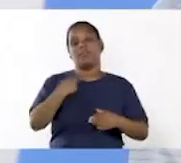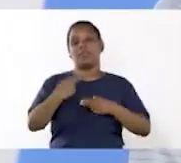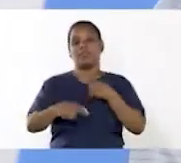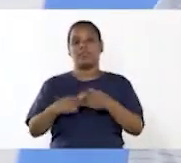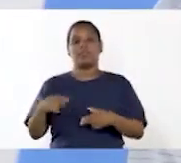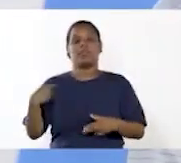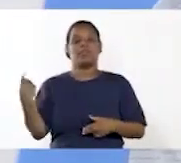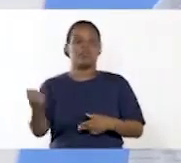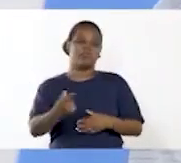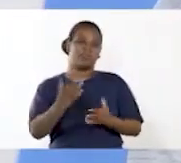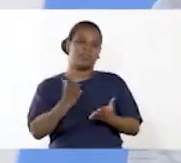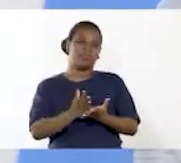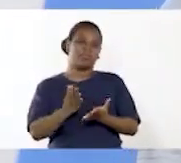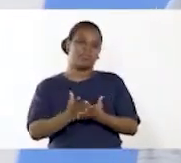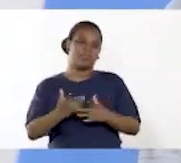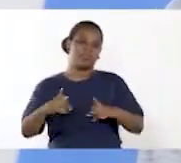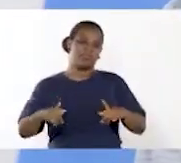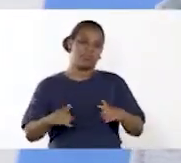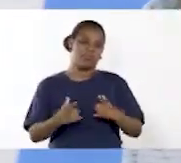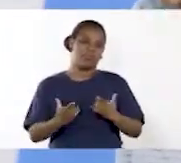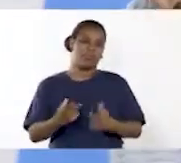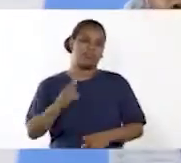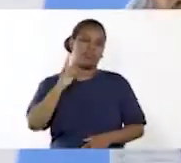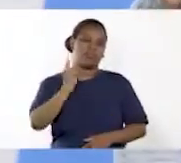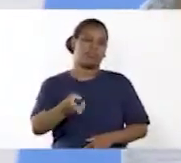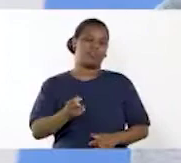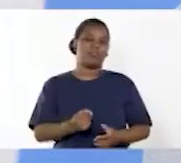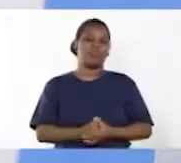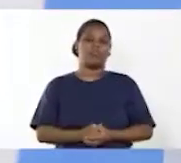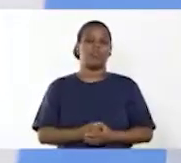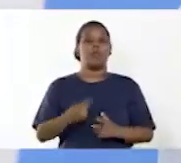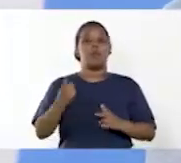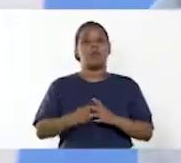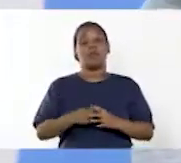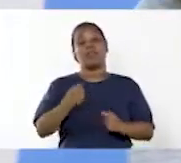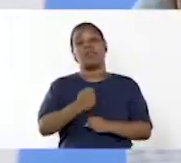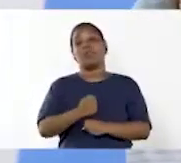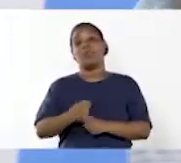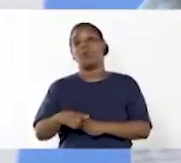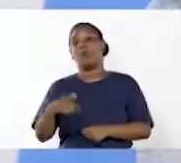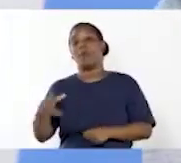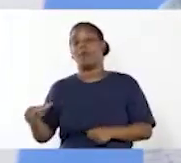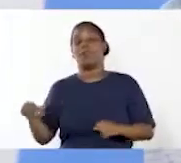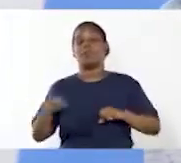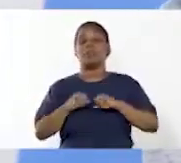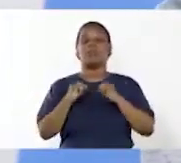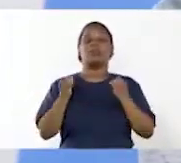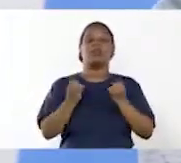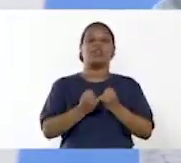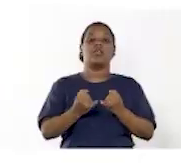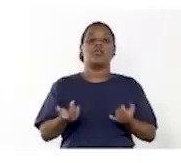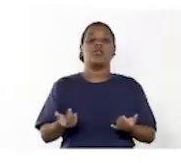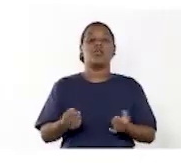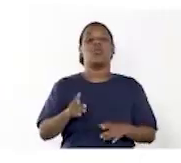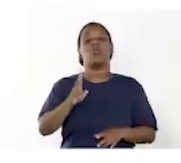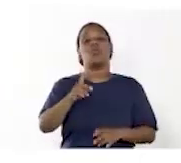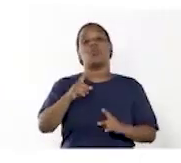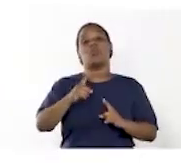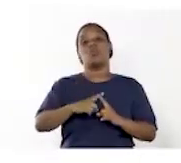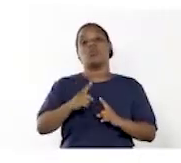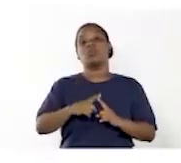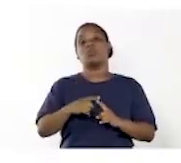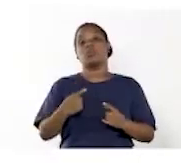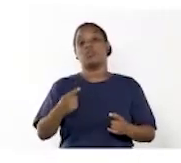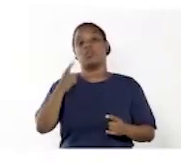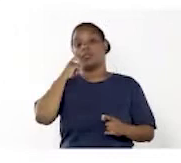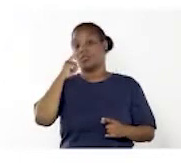nuestros estudiantes en cumplimiento de lo que se les ha orientado. Para el trabajo práctico integrador, bueno, los temas, estamos diciendo, están